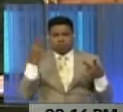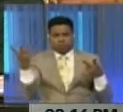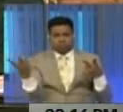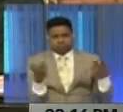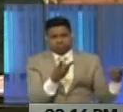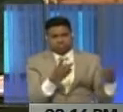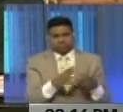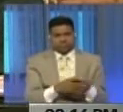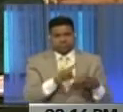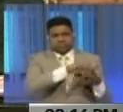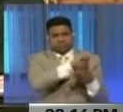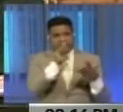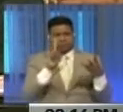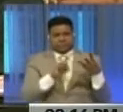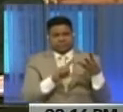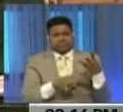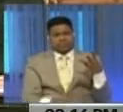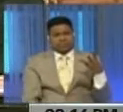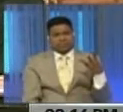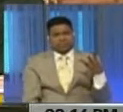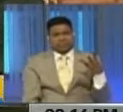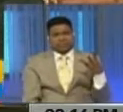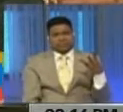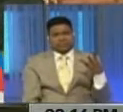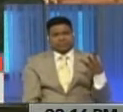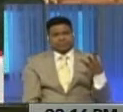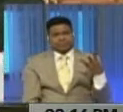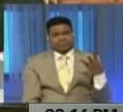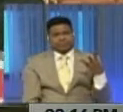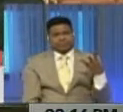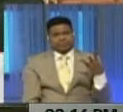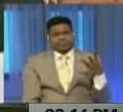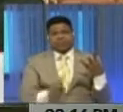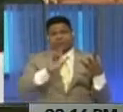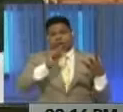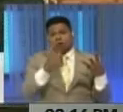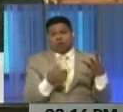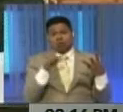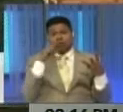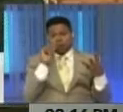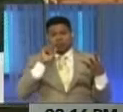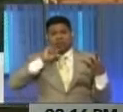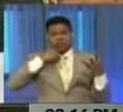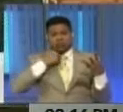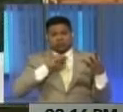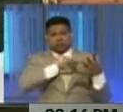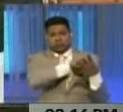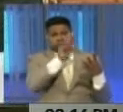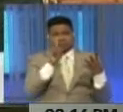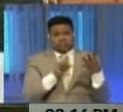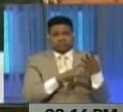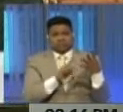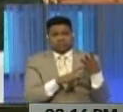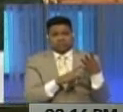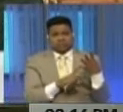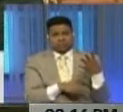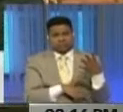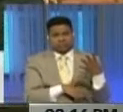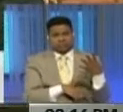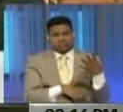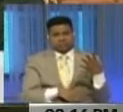Oleg Paferok de la República Belarus. Taninga Padit